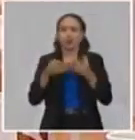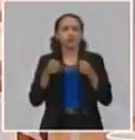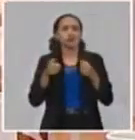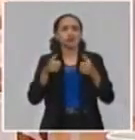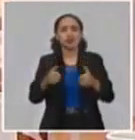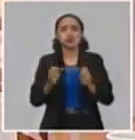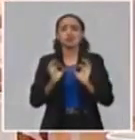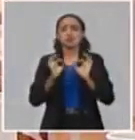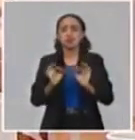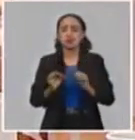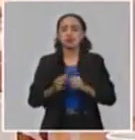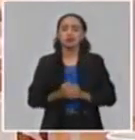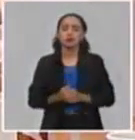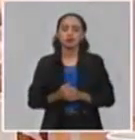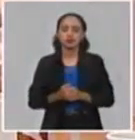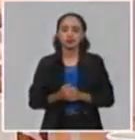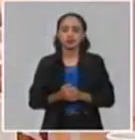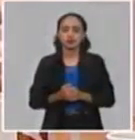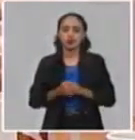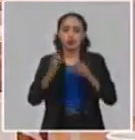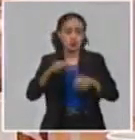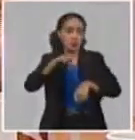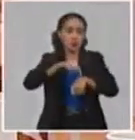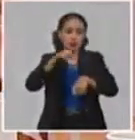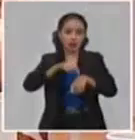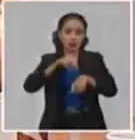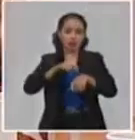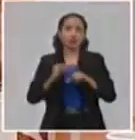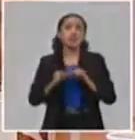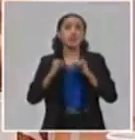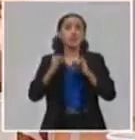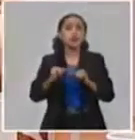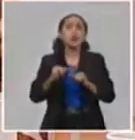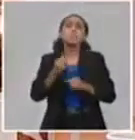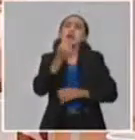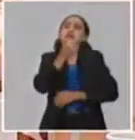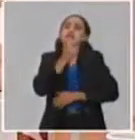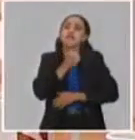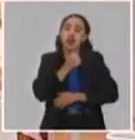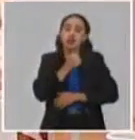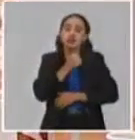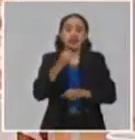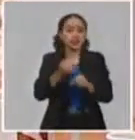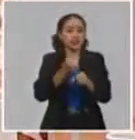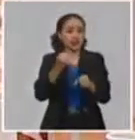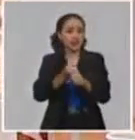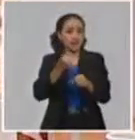misma edición de la Gaceta para incluso facilitarle la cosa a